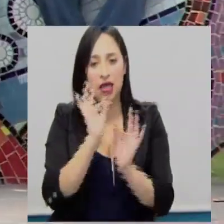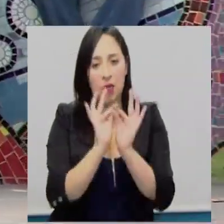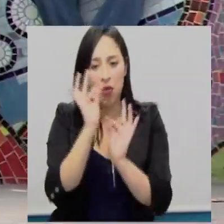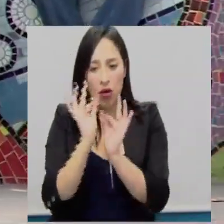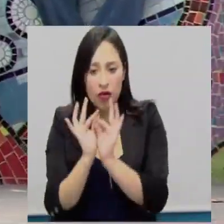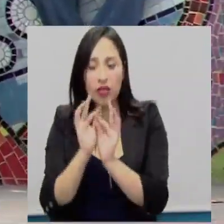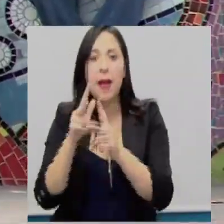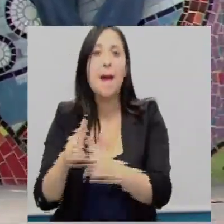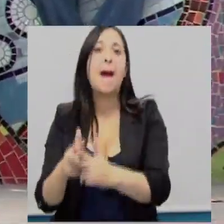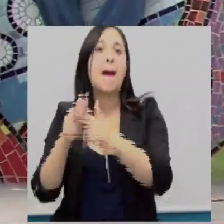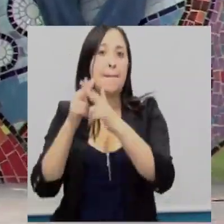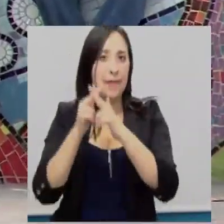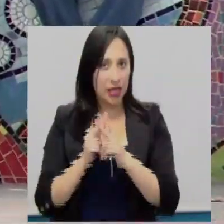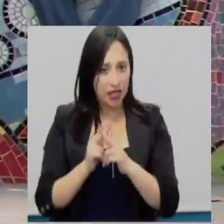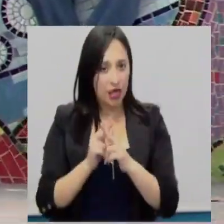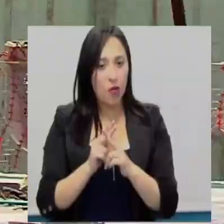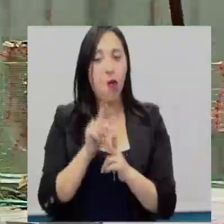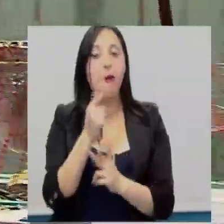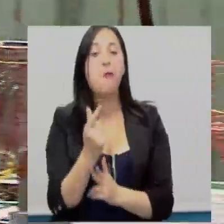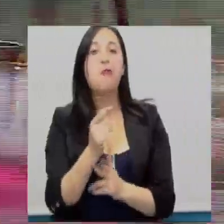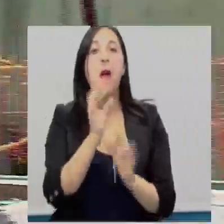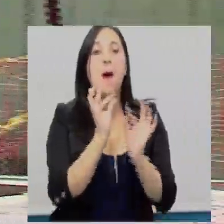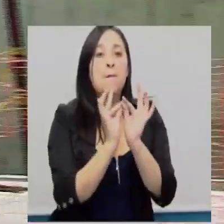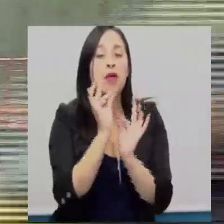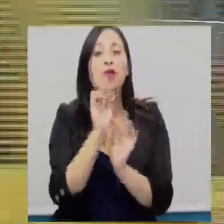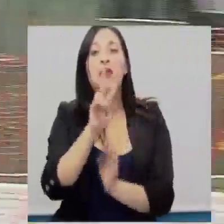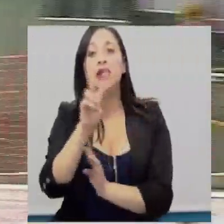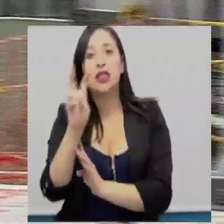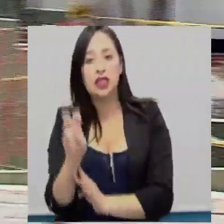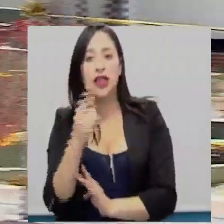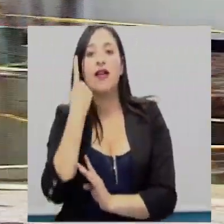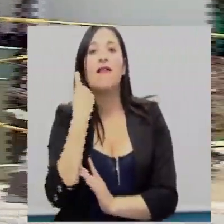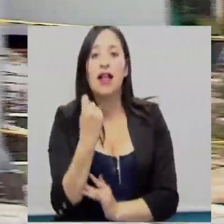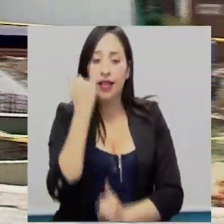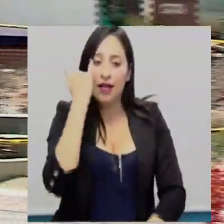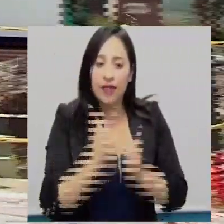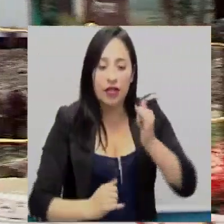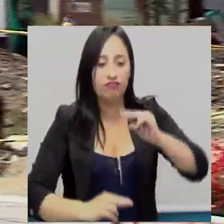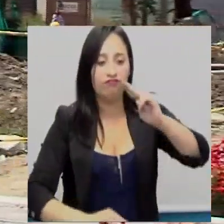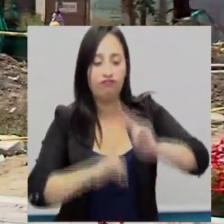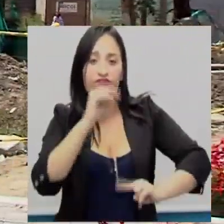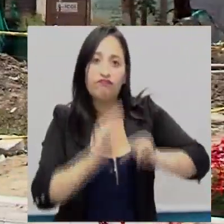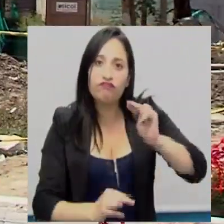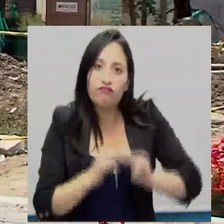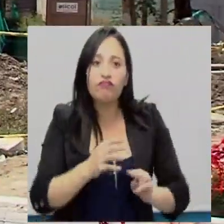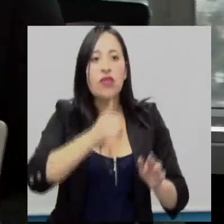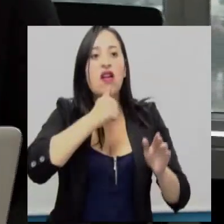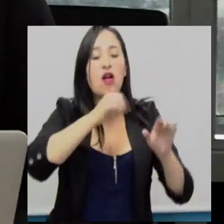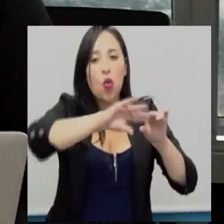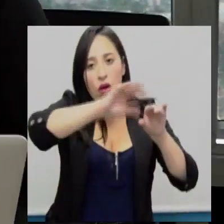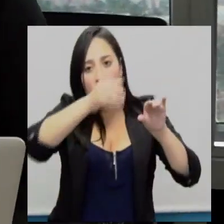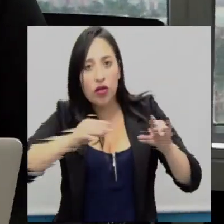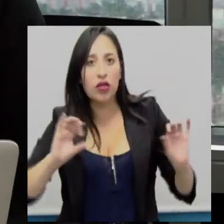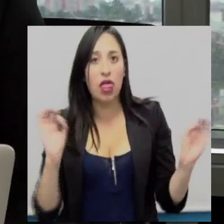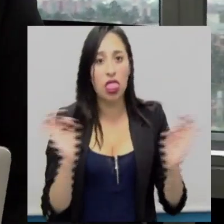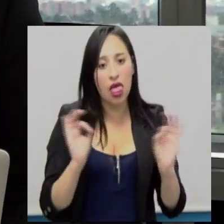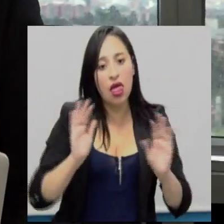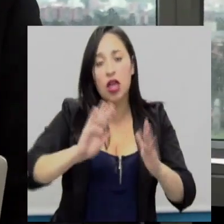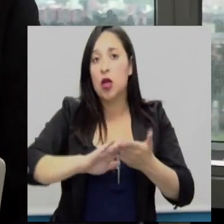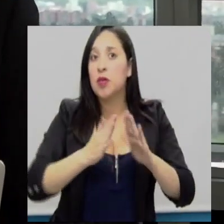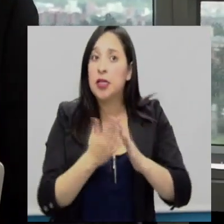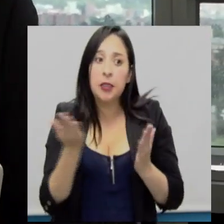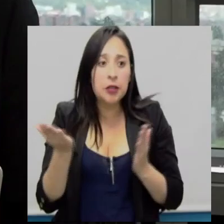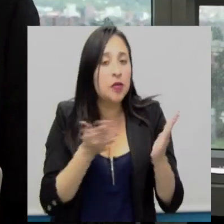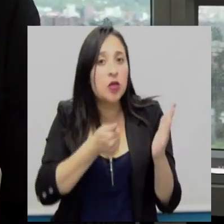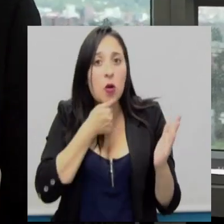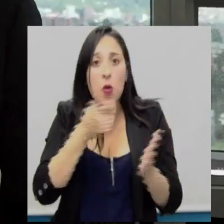municipios que tomaron estos créditos, se pudo evidenciar que hay obras inconclusas, acueductos sin ser entregados a los municipios y comunidades sin